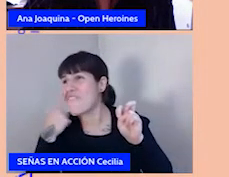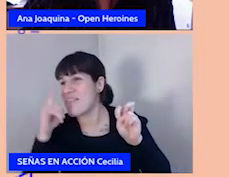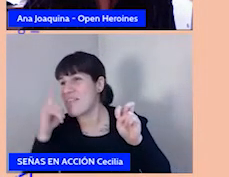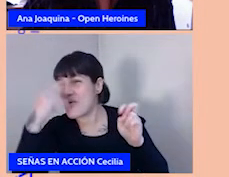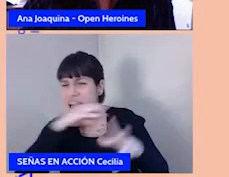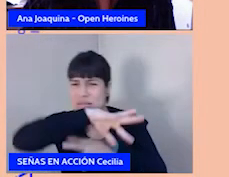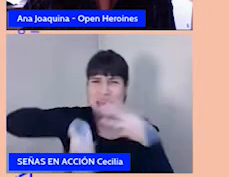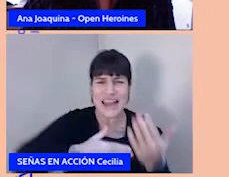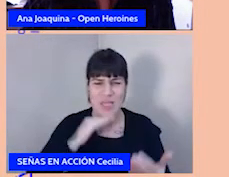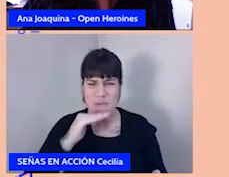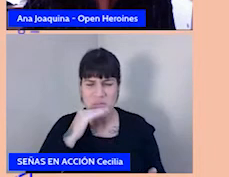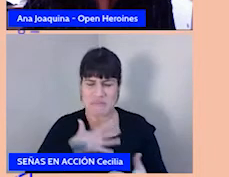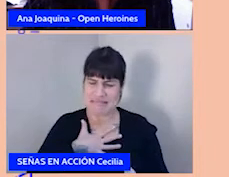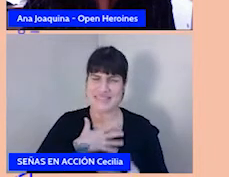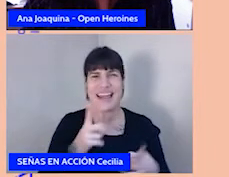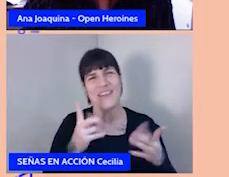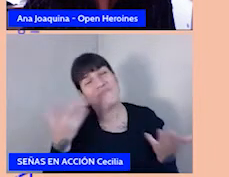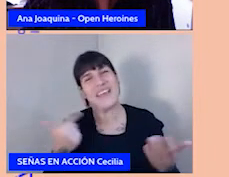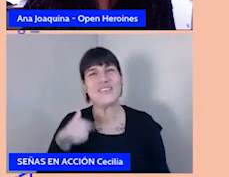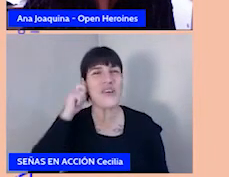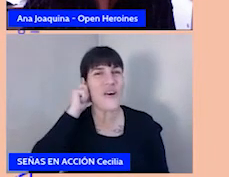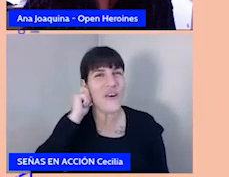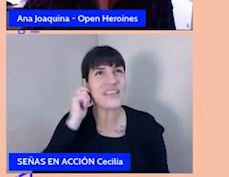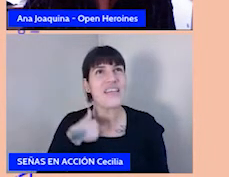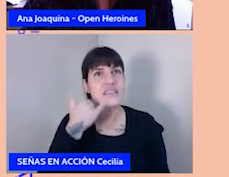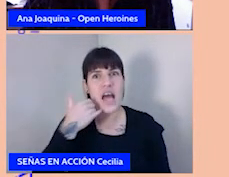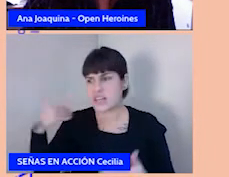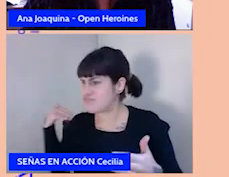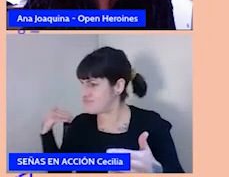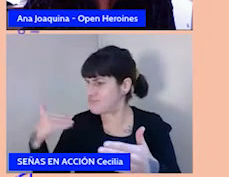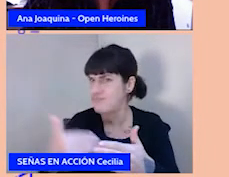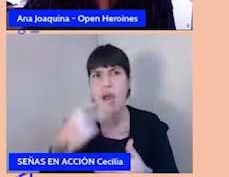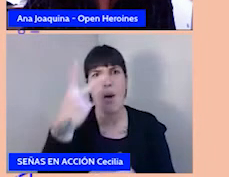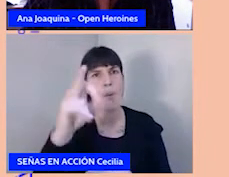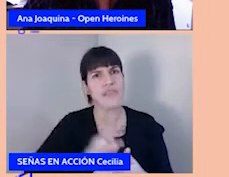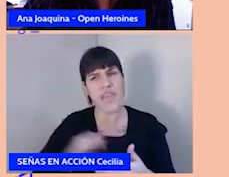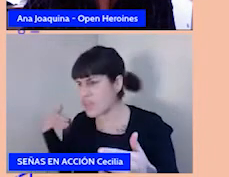Bueno, tengo casi 20 años, es increíble cómo pasa el tiempo de experiencia en IT.